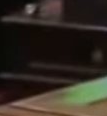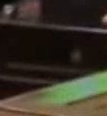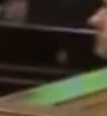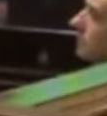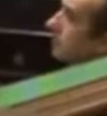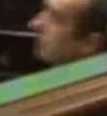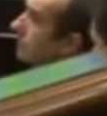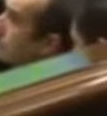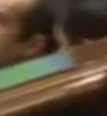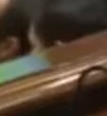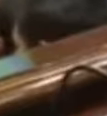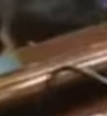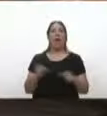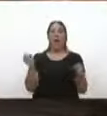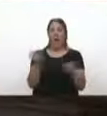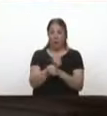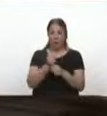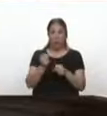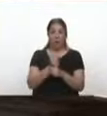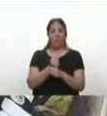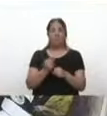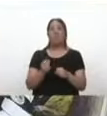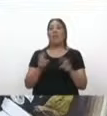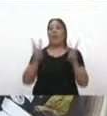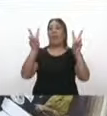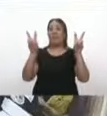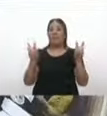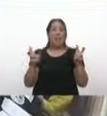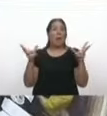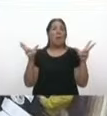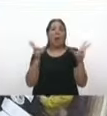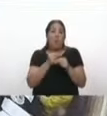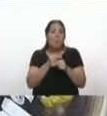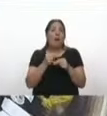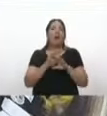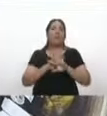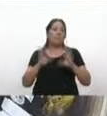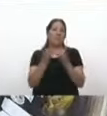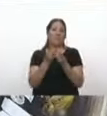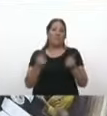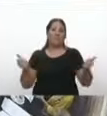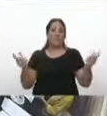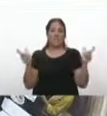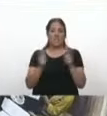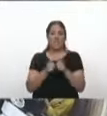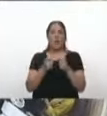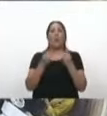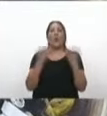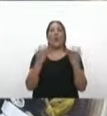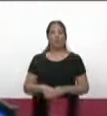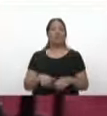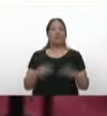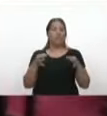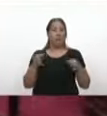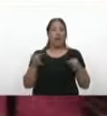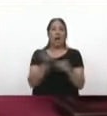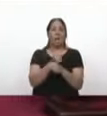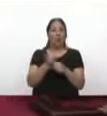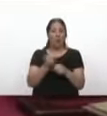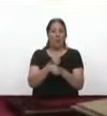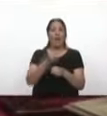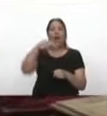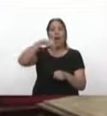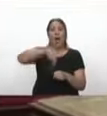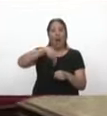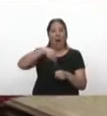un discurso, no puede pedir la palabra, no le corresponde. Ahora, sí podía haber pedido que se leyera de secretaría,